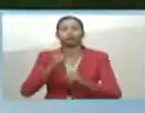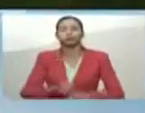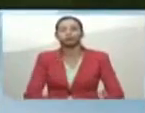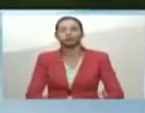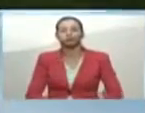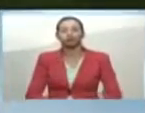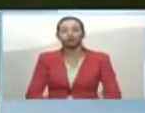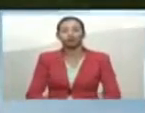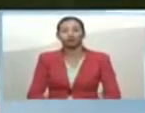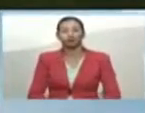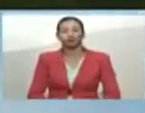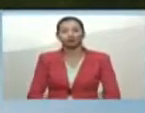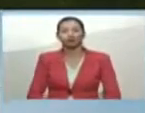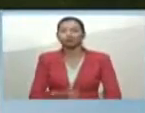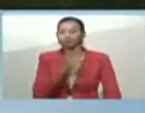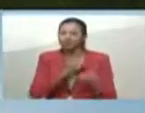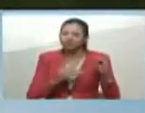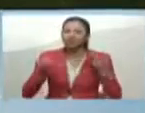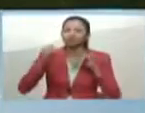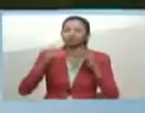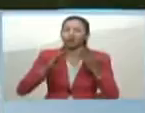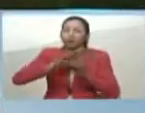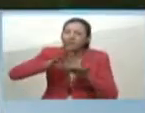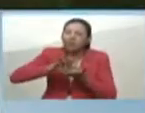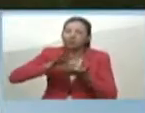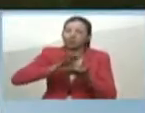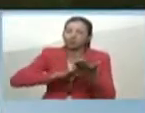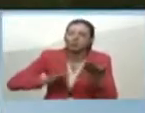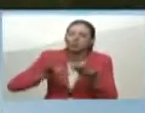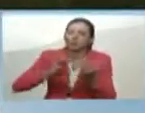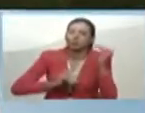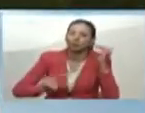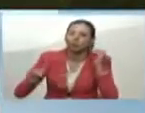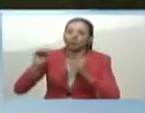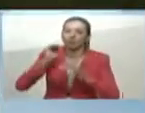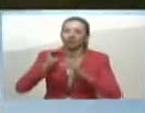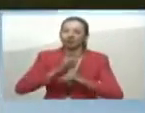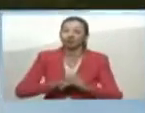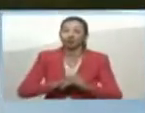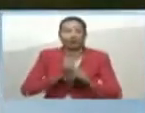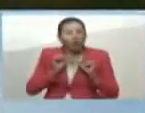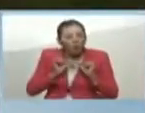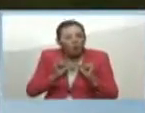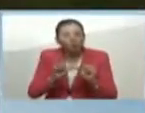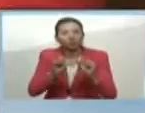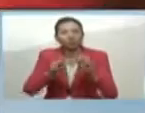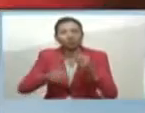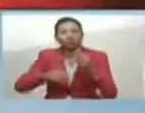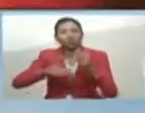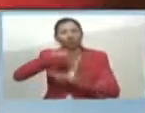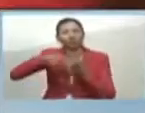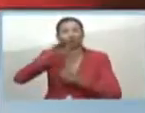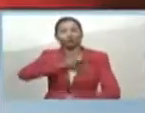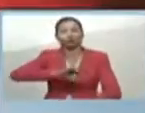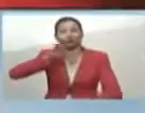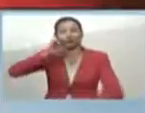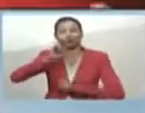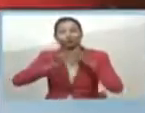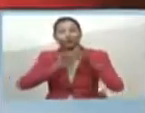y se crecerá, y el socialismo bolivariano continuará su curso en el siglo XXI.